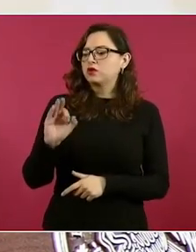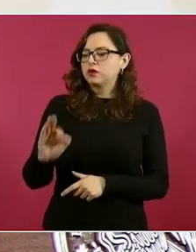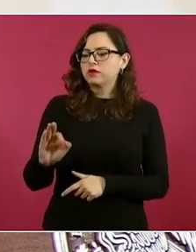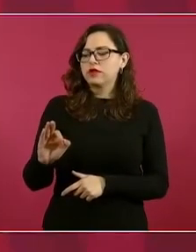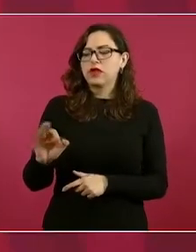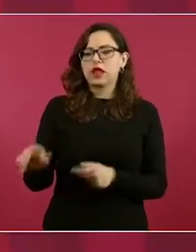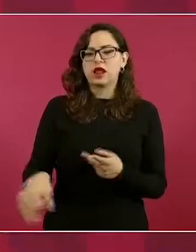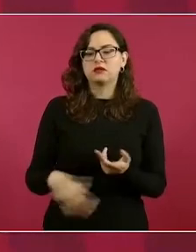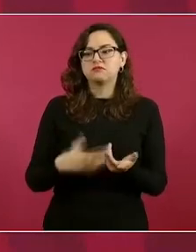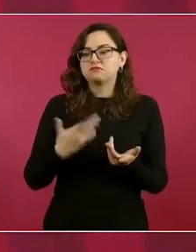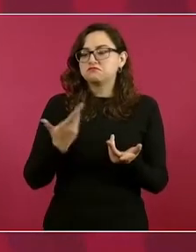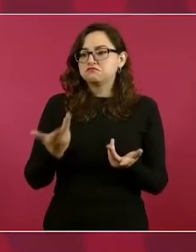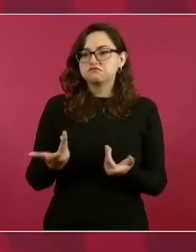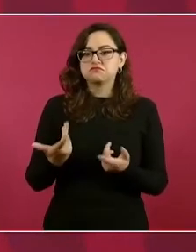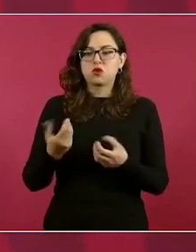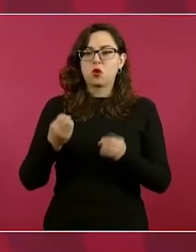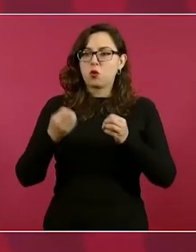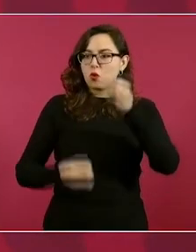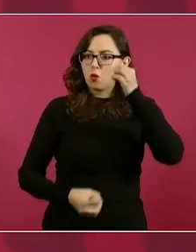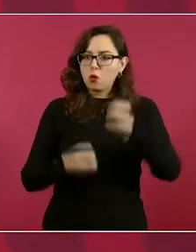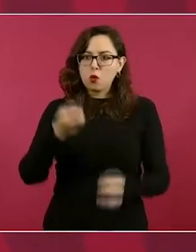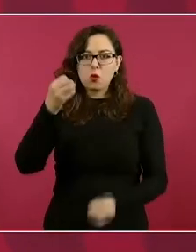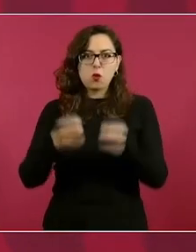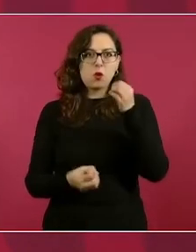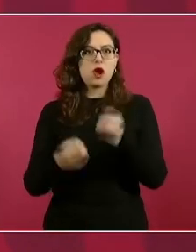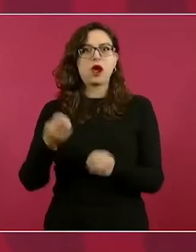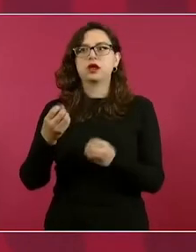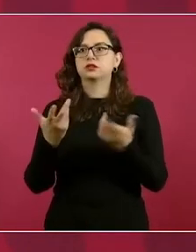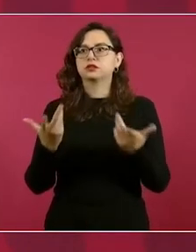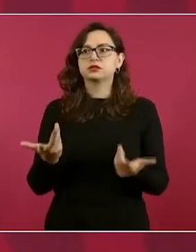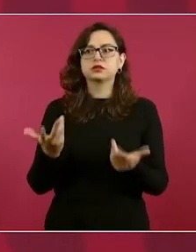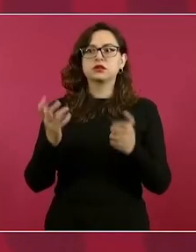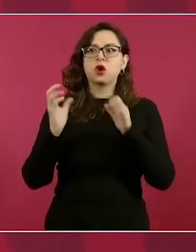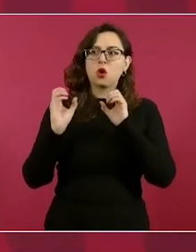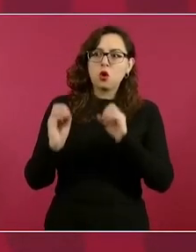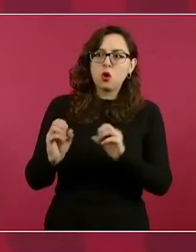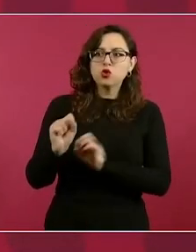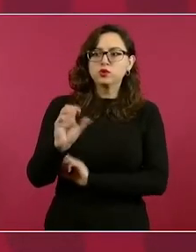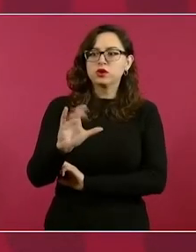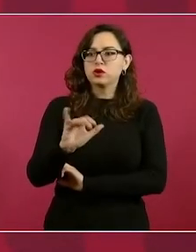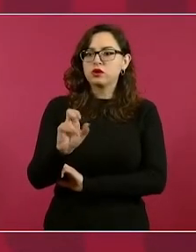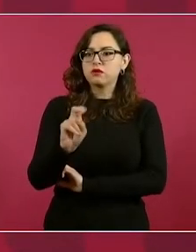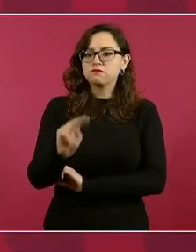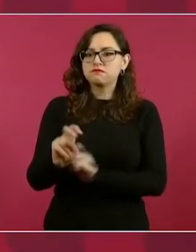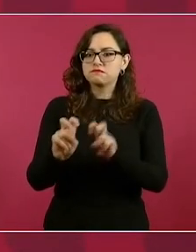o un grupo de jueces o los ministros